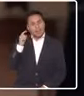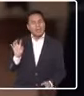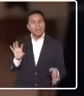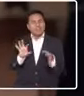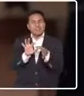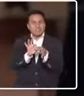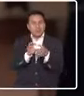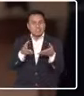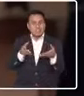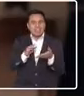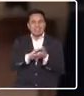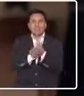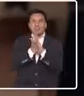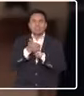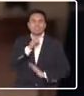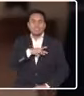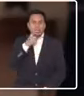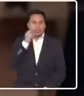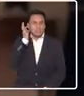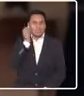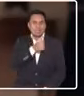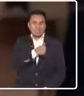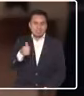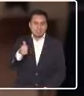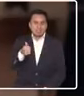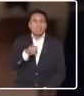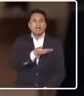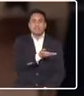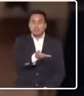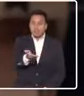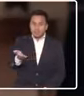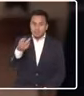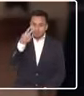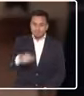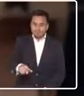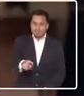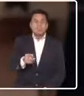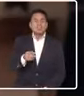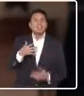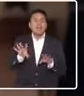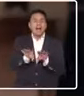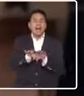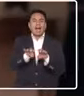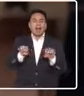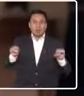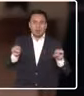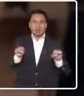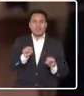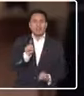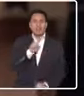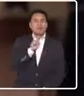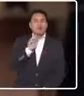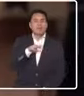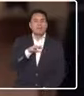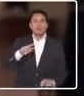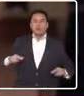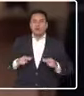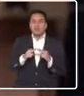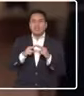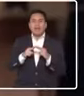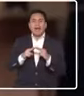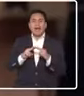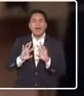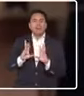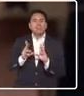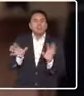Consecuencia de todos los chilenos y chilenas de ustedes ha llegado un acuerdo con sqm para construir una